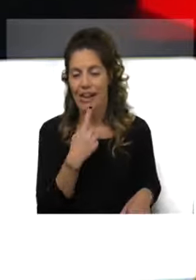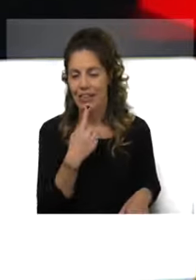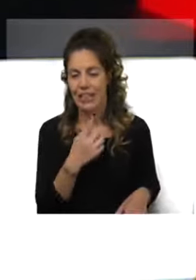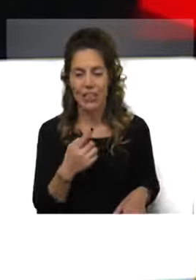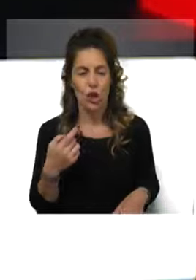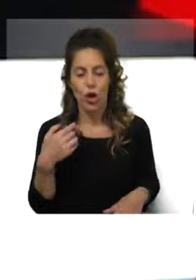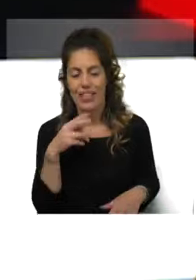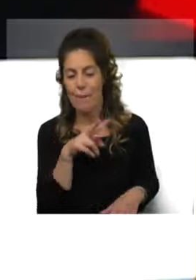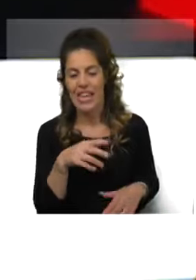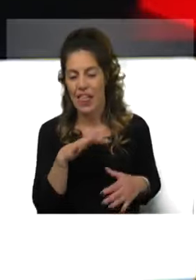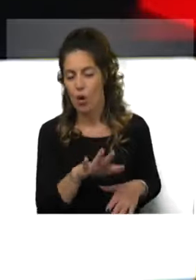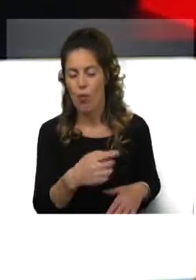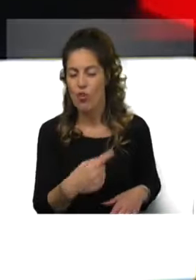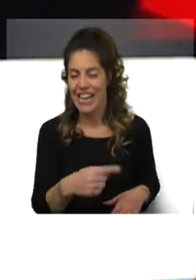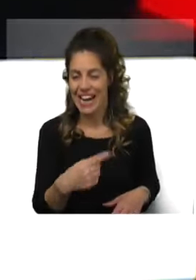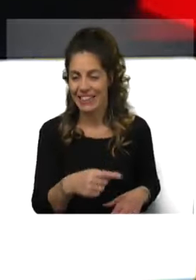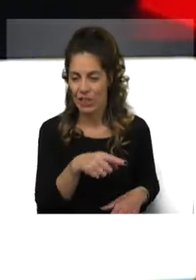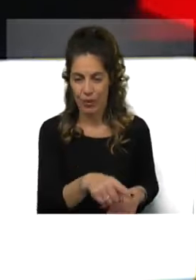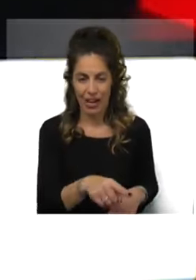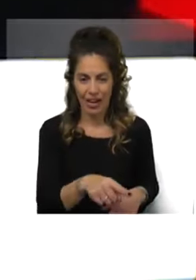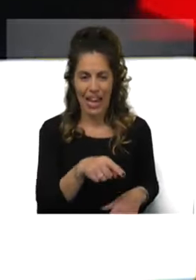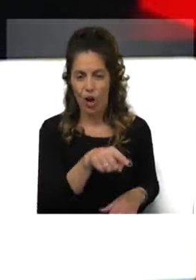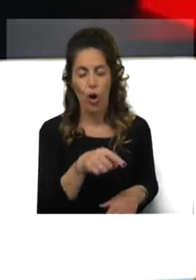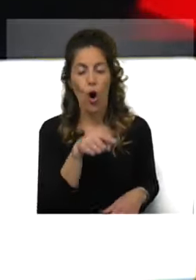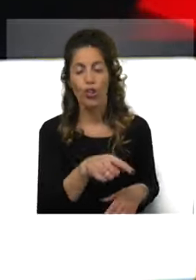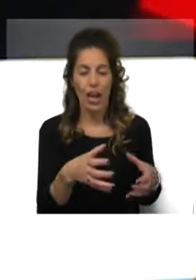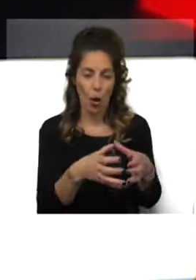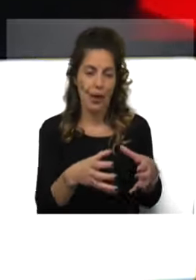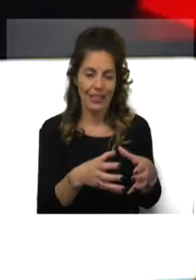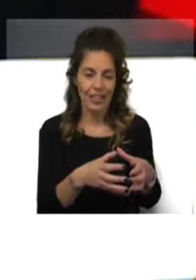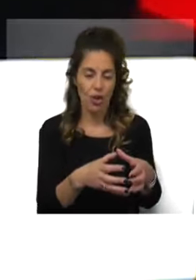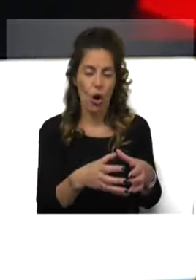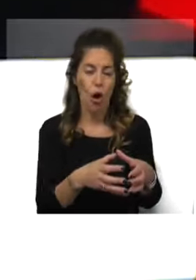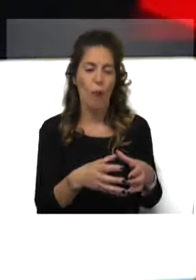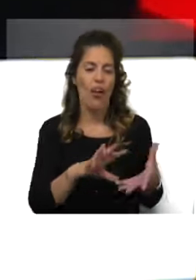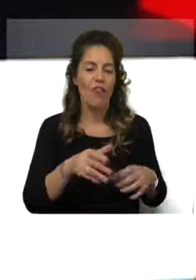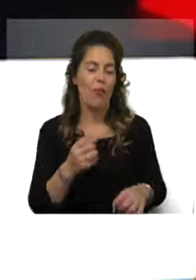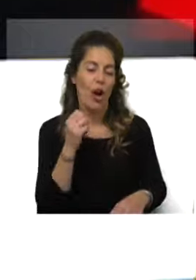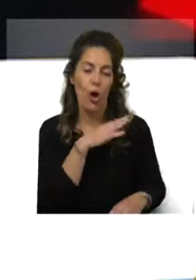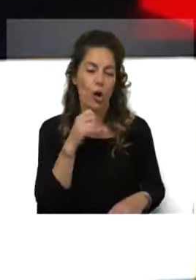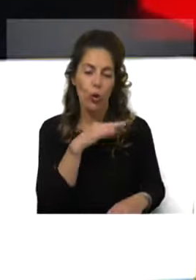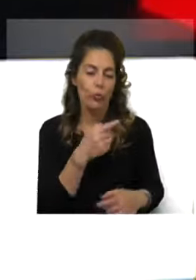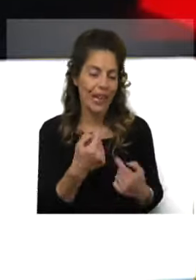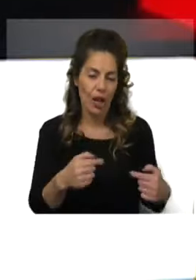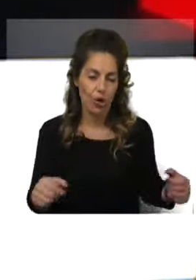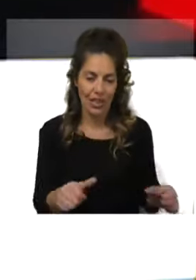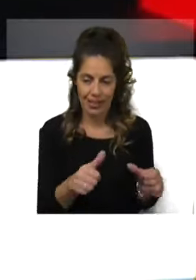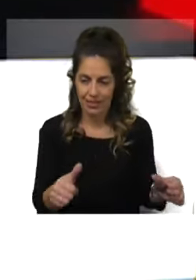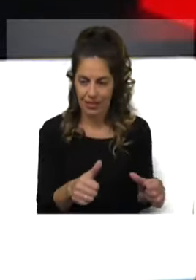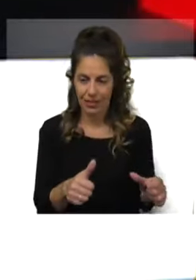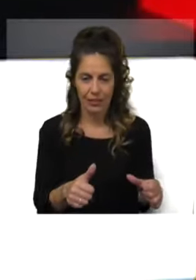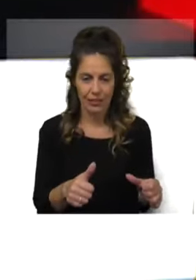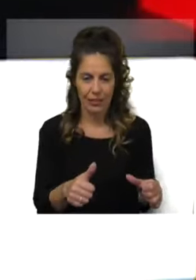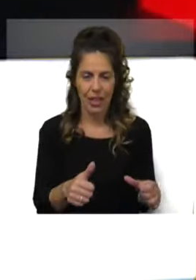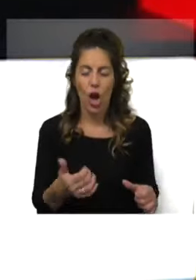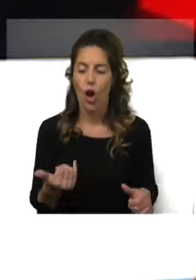digamos muy muy negativa a los partidos por sus prácticas corruptas etcétera etcétera etcétera entonces eh